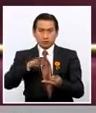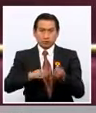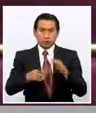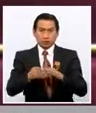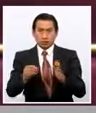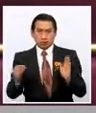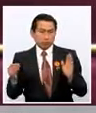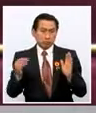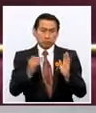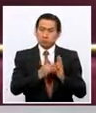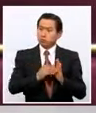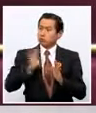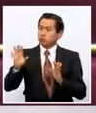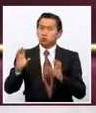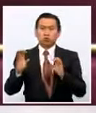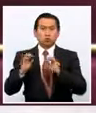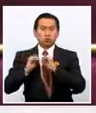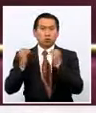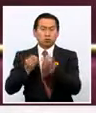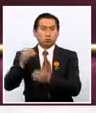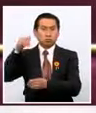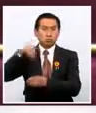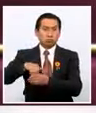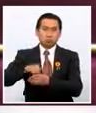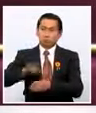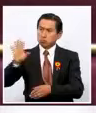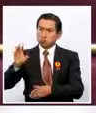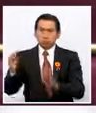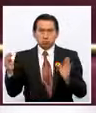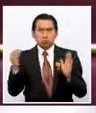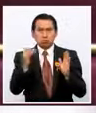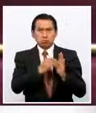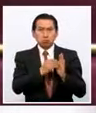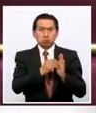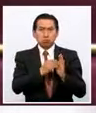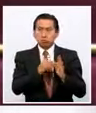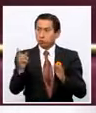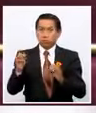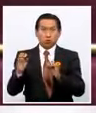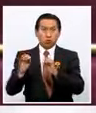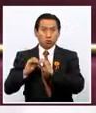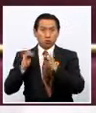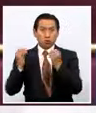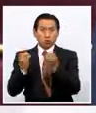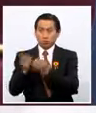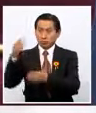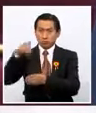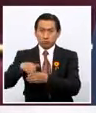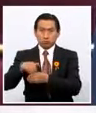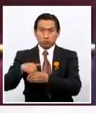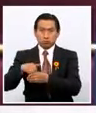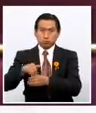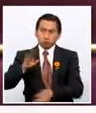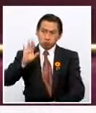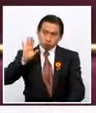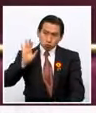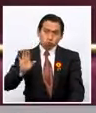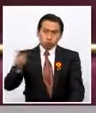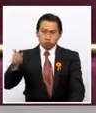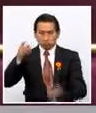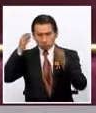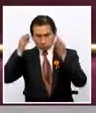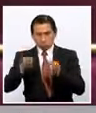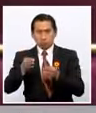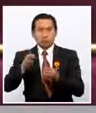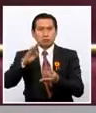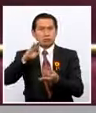fije el tribunal electoral es este tribunal y no mi gobierno quien fija